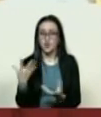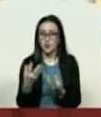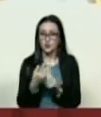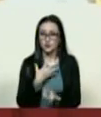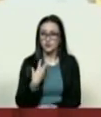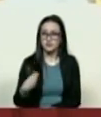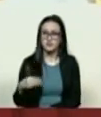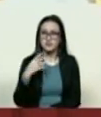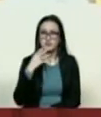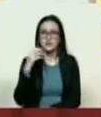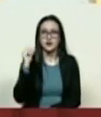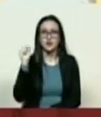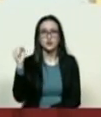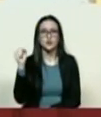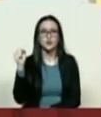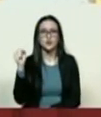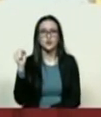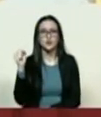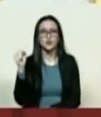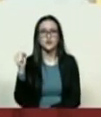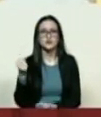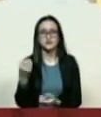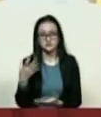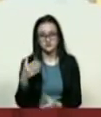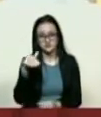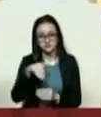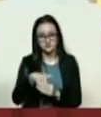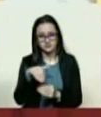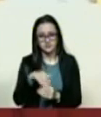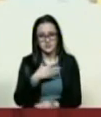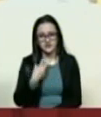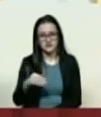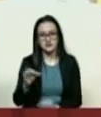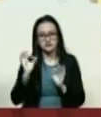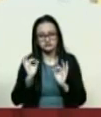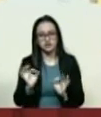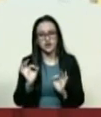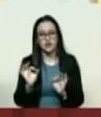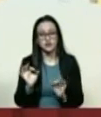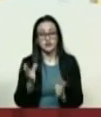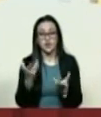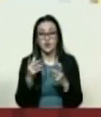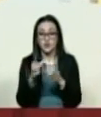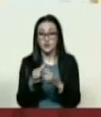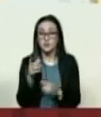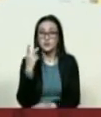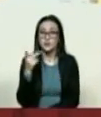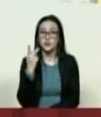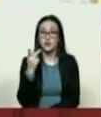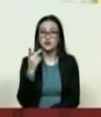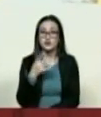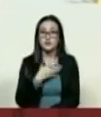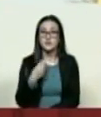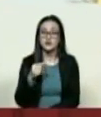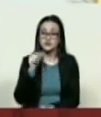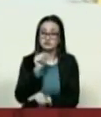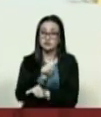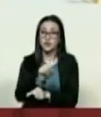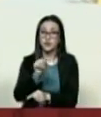Maduro, donde fue ratificada su condición de candidato presidencial por nuestra organización política, ahí el presidente dio una